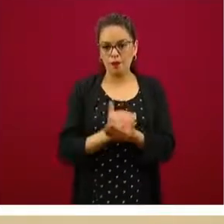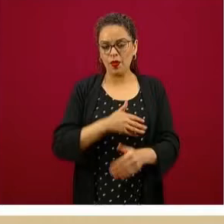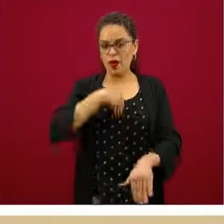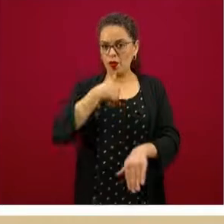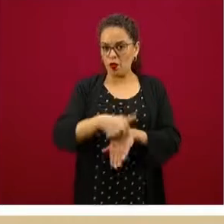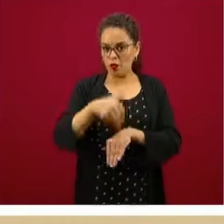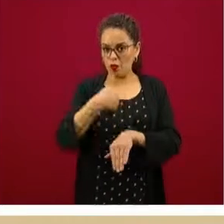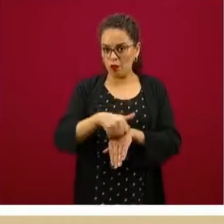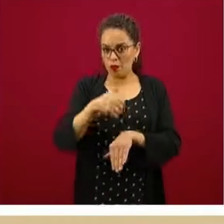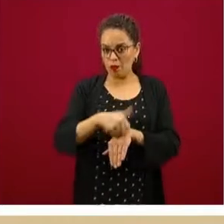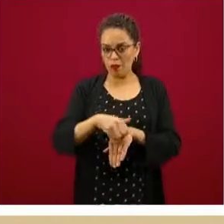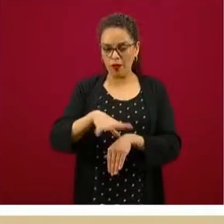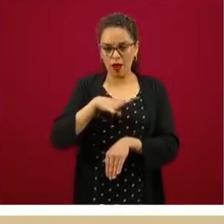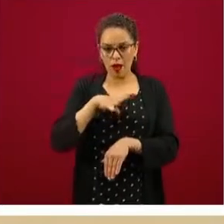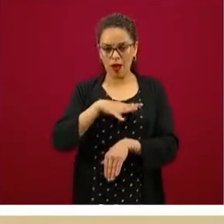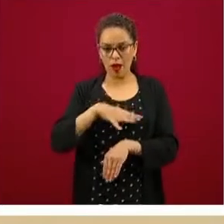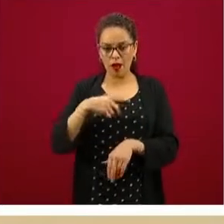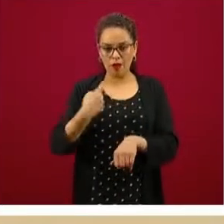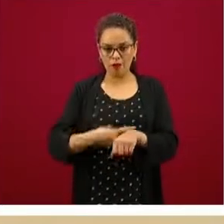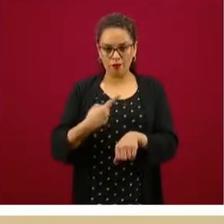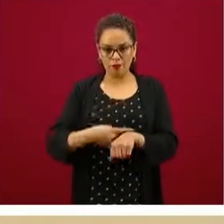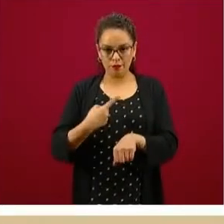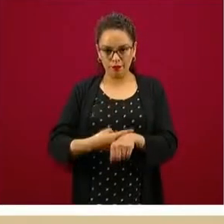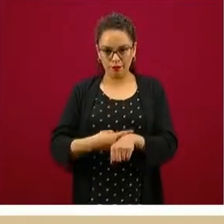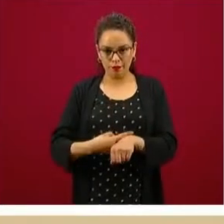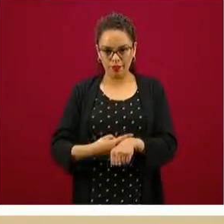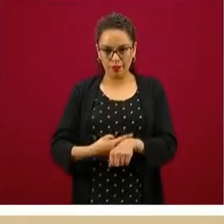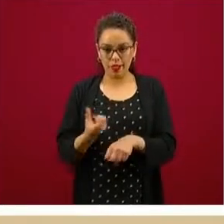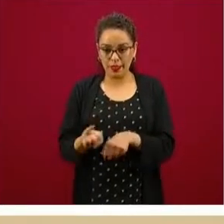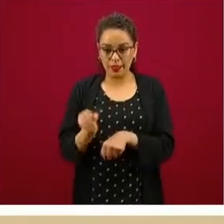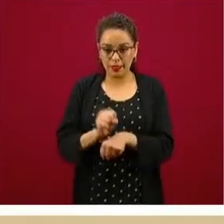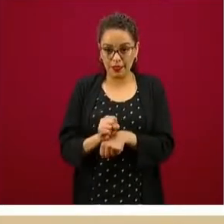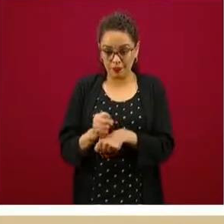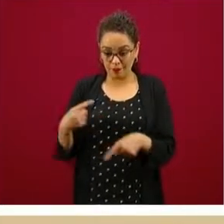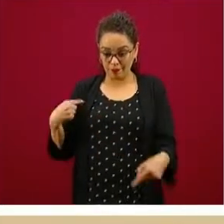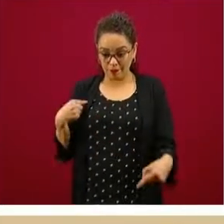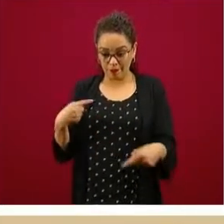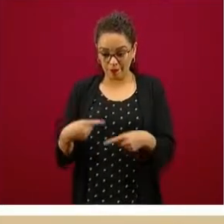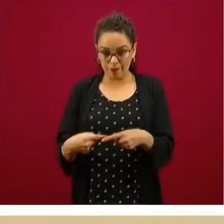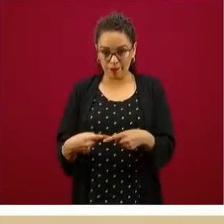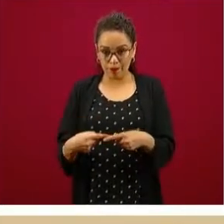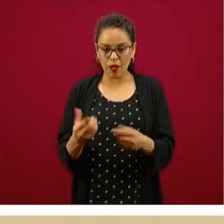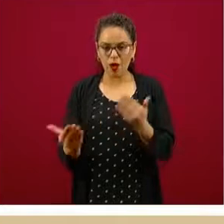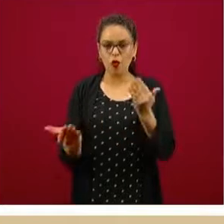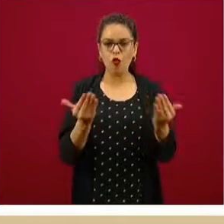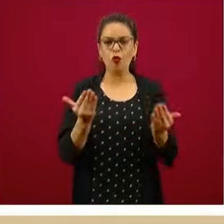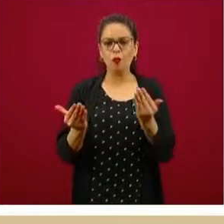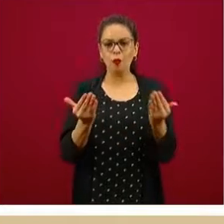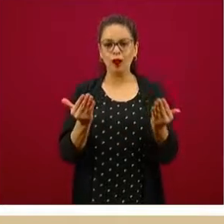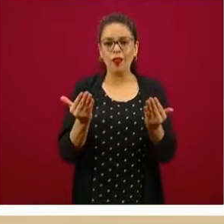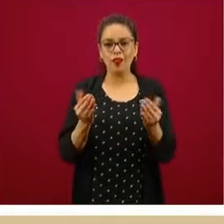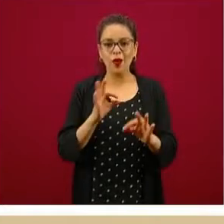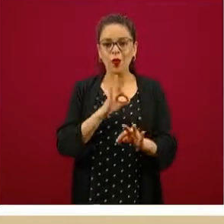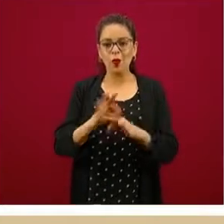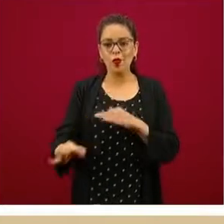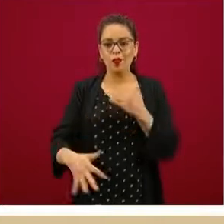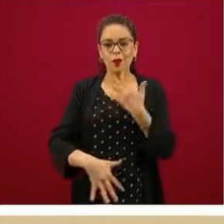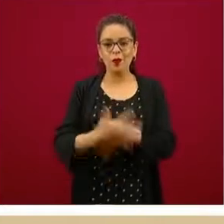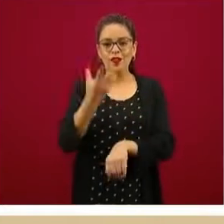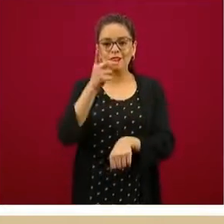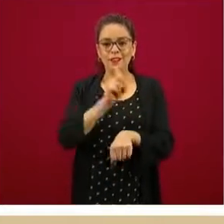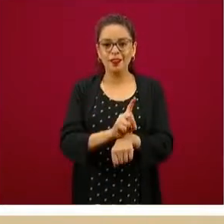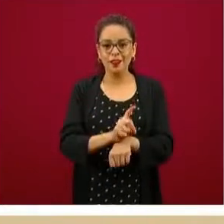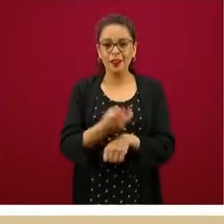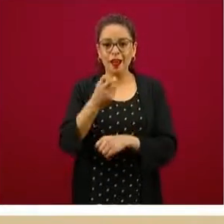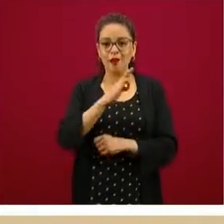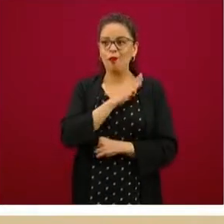de casos o concretamente menor incidencia en la semana reciente comparada con los últimos 15 días. Y esto lo que muestra